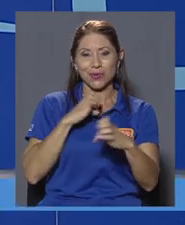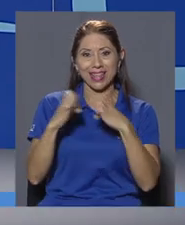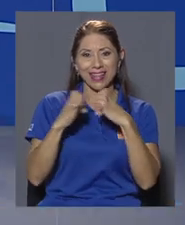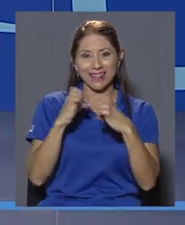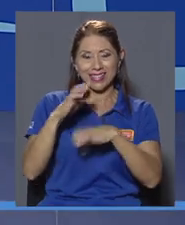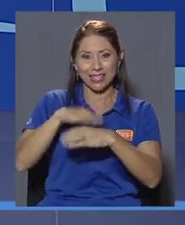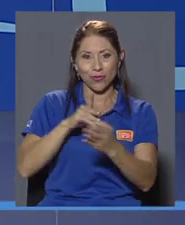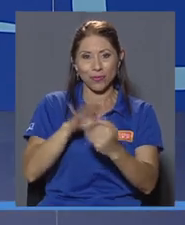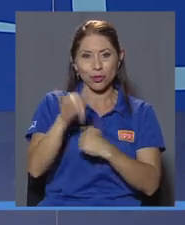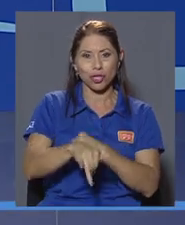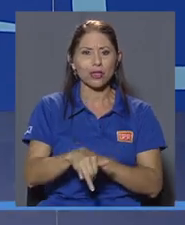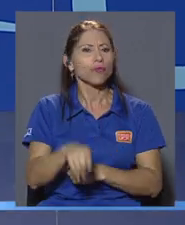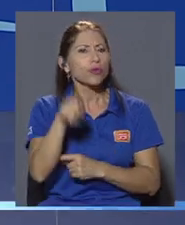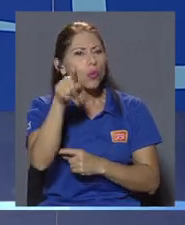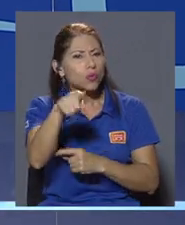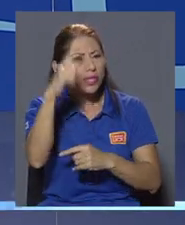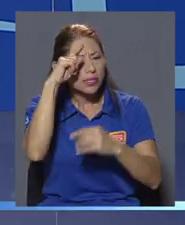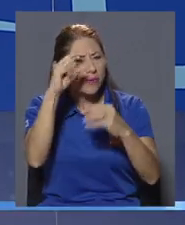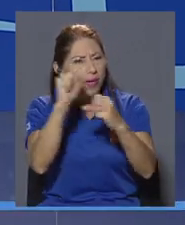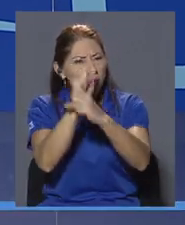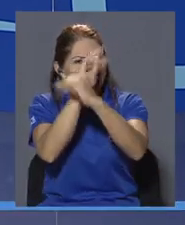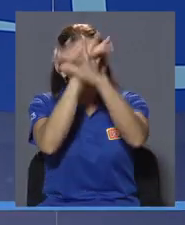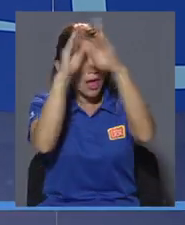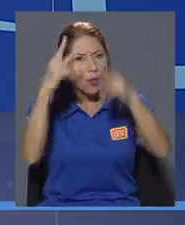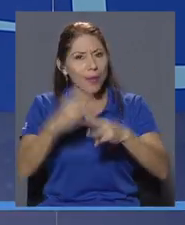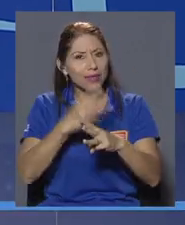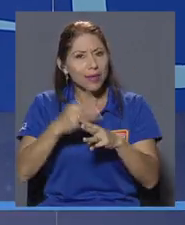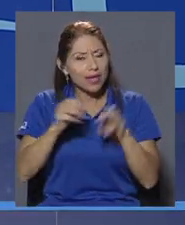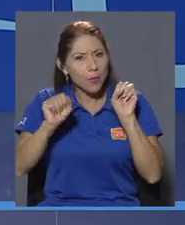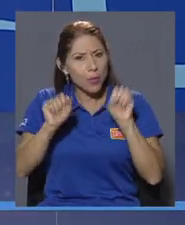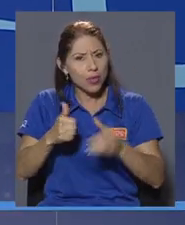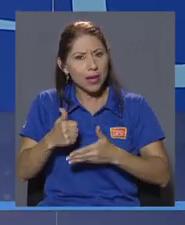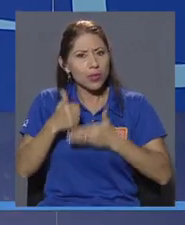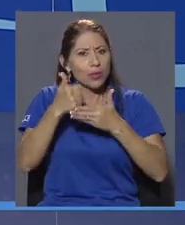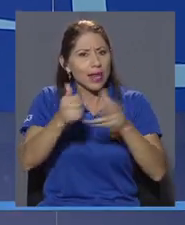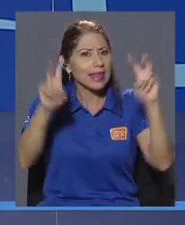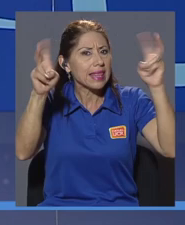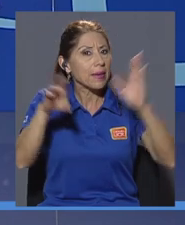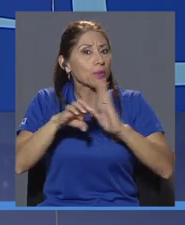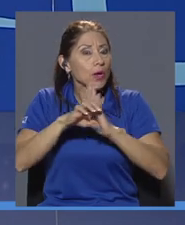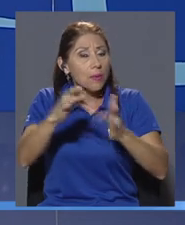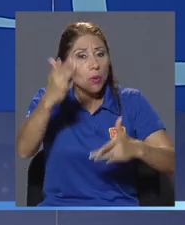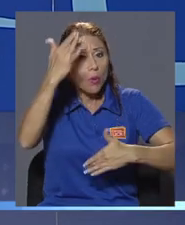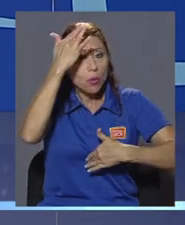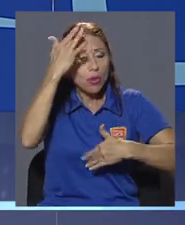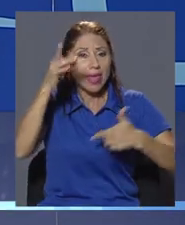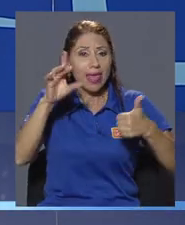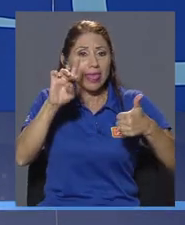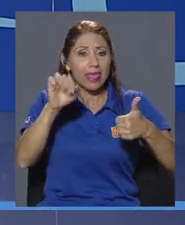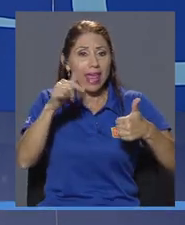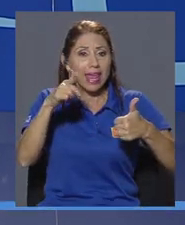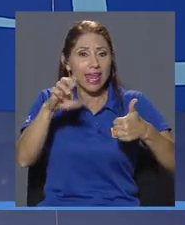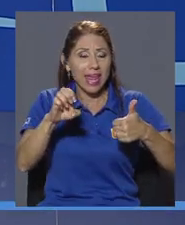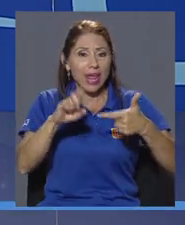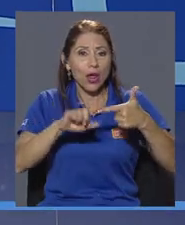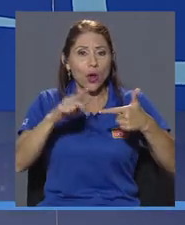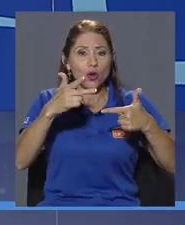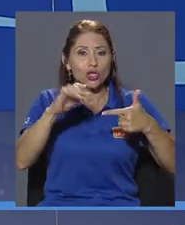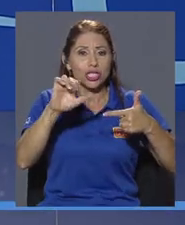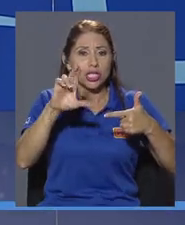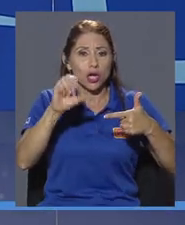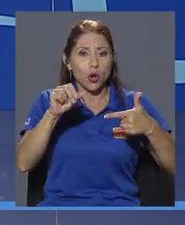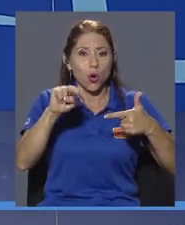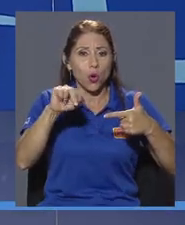se habría imaginado usted alguna vez que la matemática pudiera ayudar en temas como el dengue o la chikungunya pues